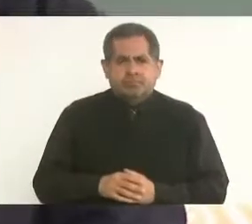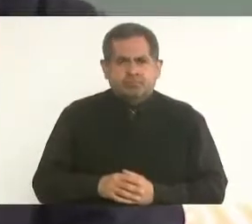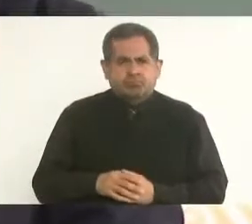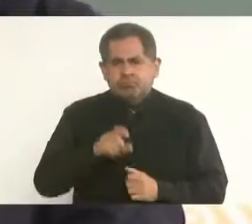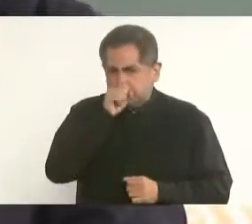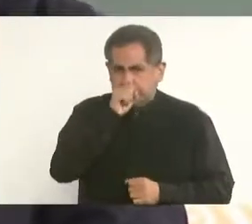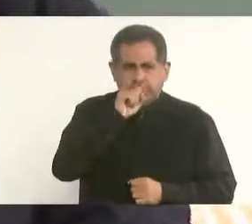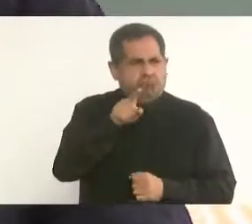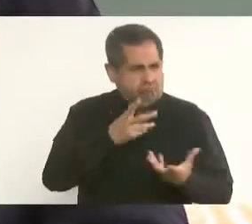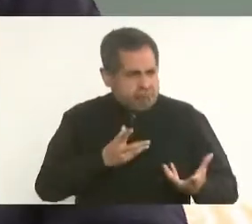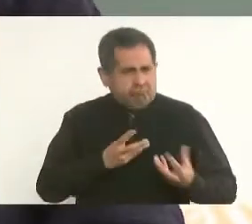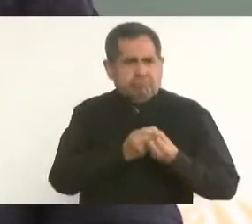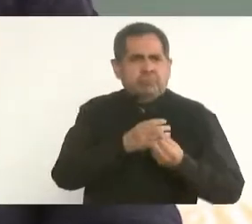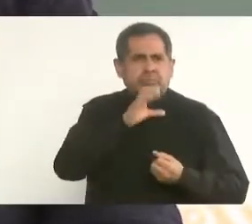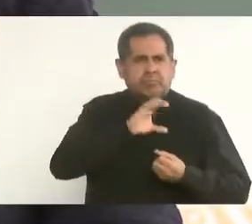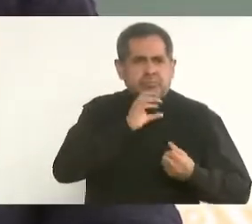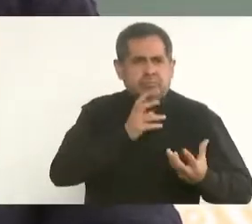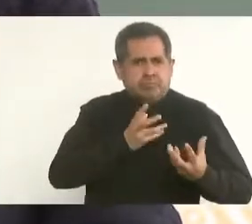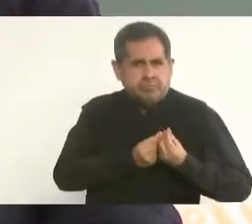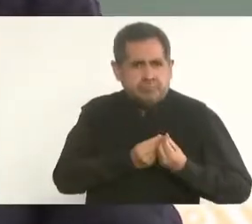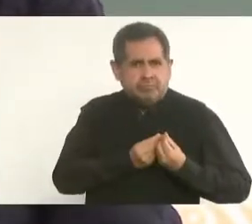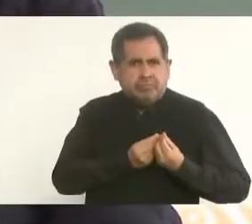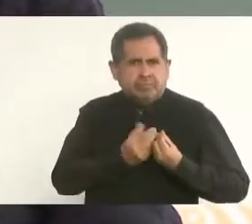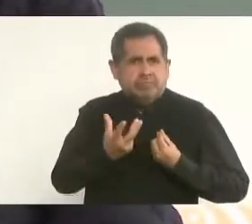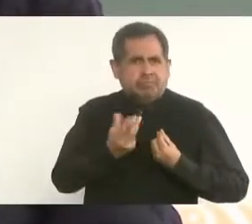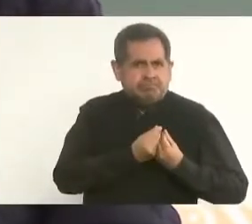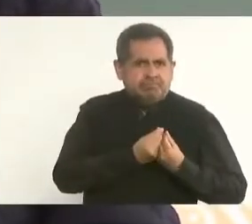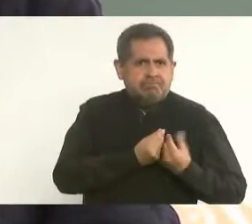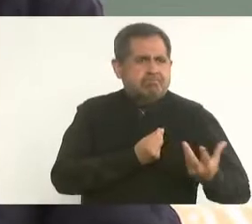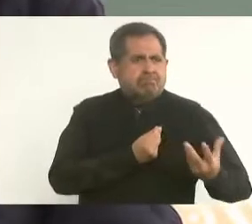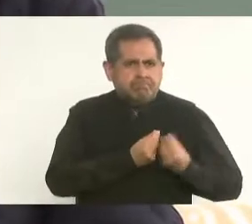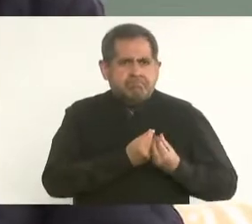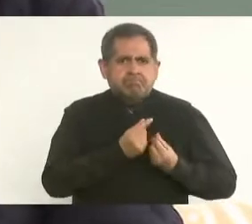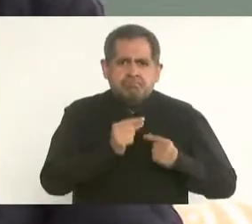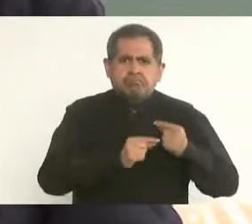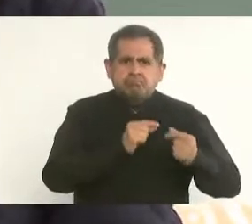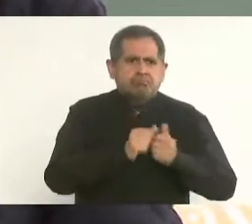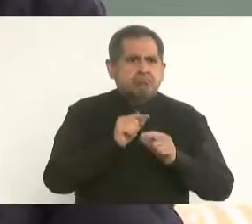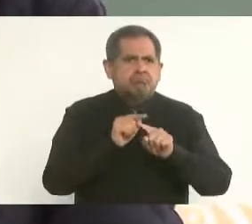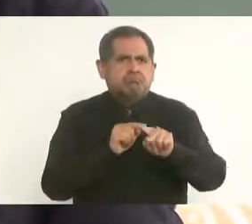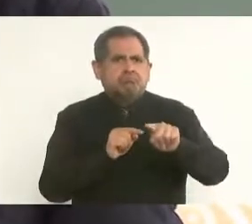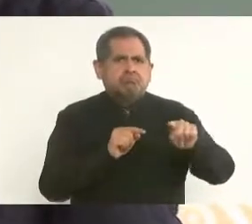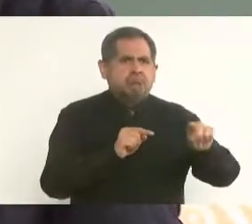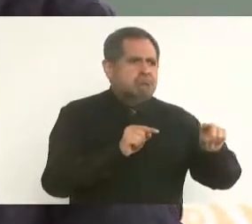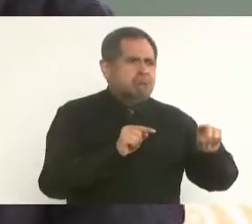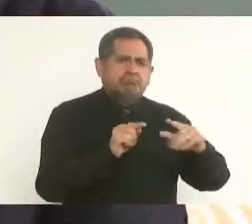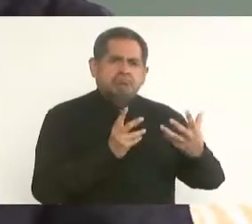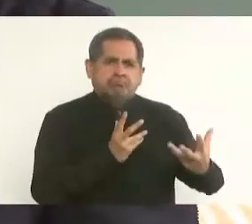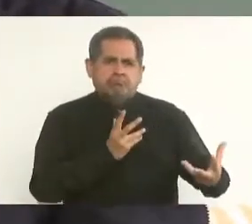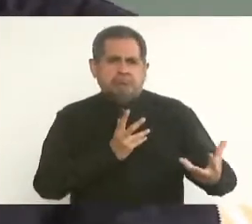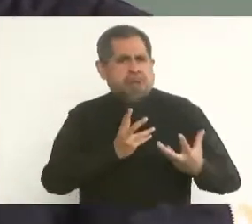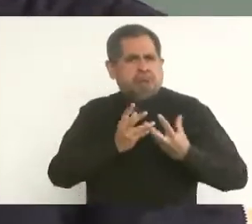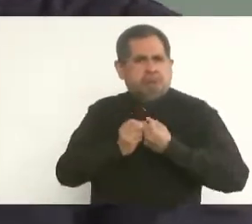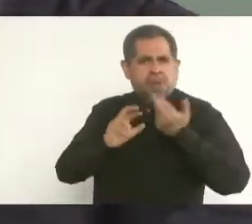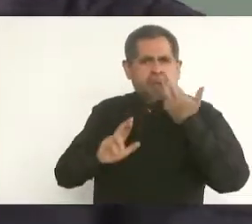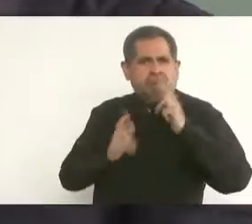se adhiere y así se van uniendo a la lucha